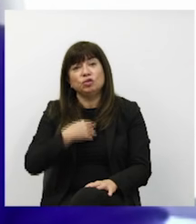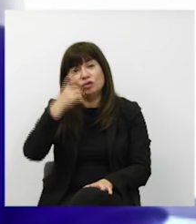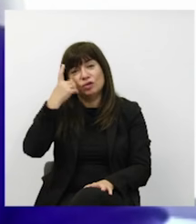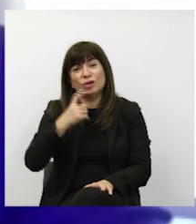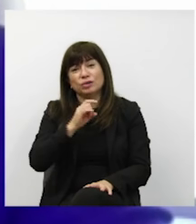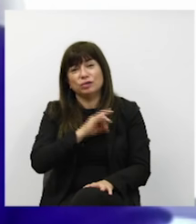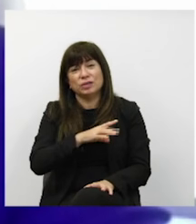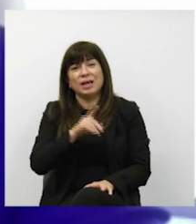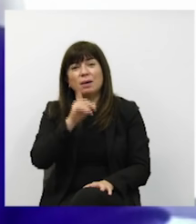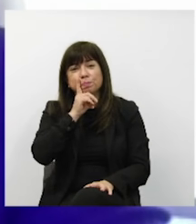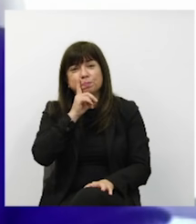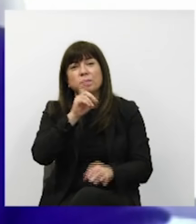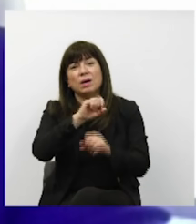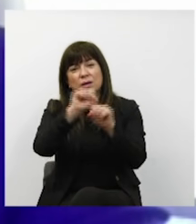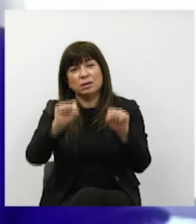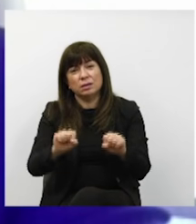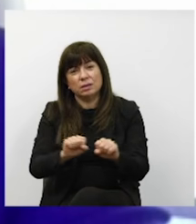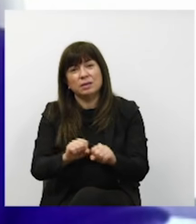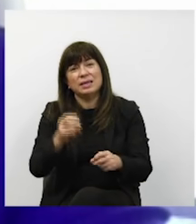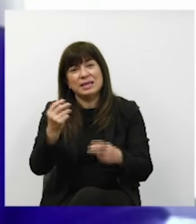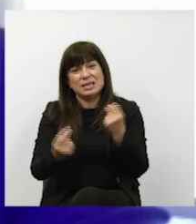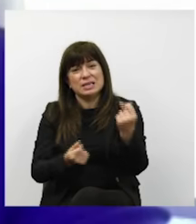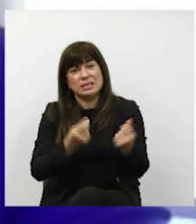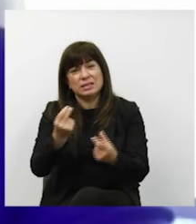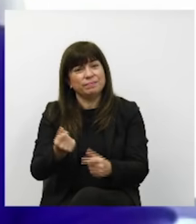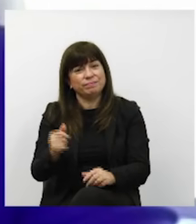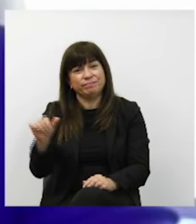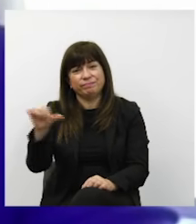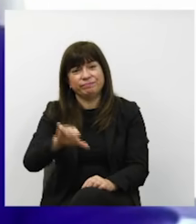sistema político con incentivos perversos,